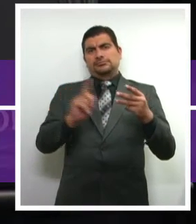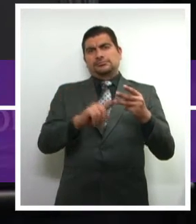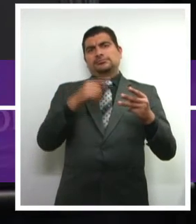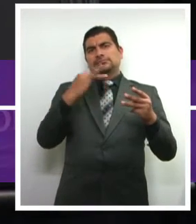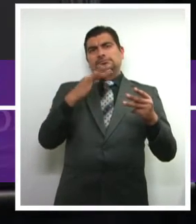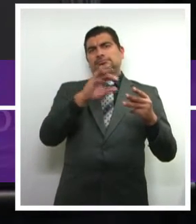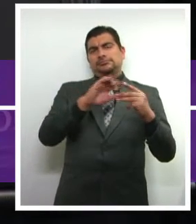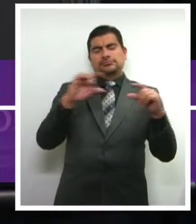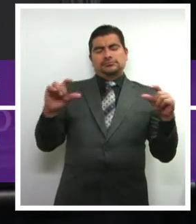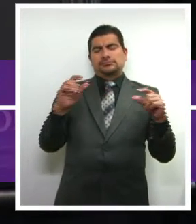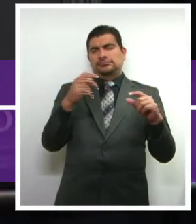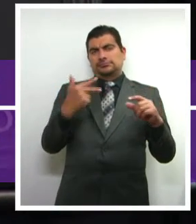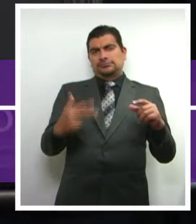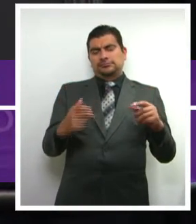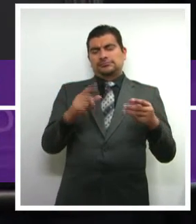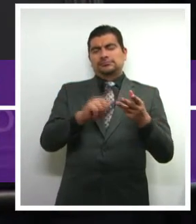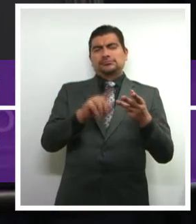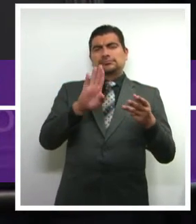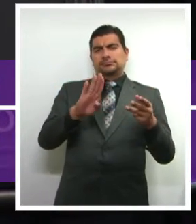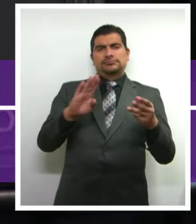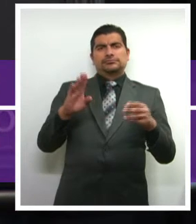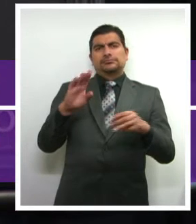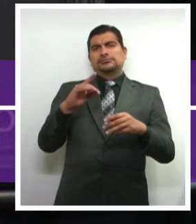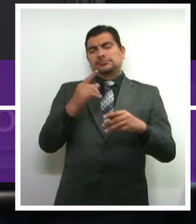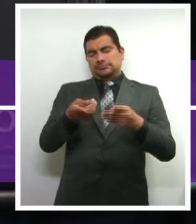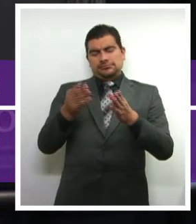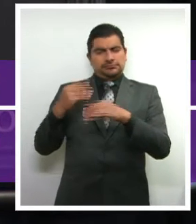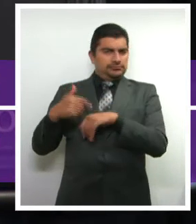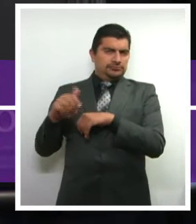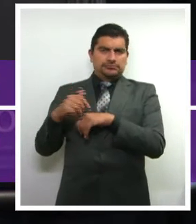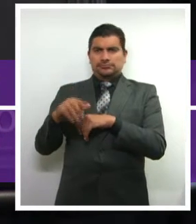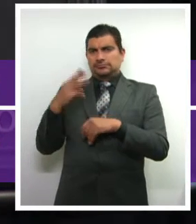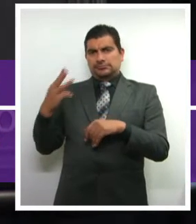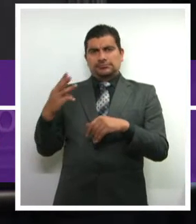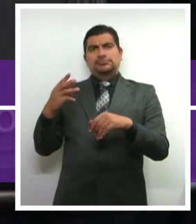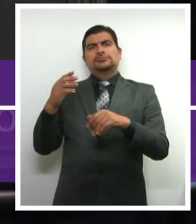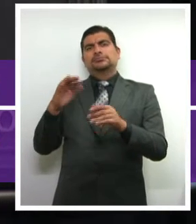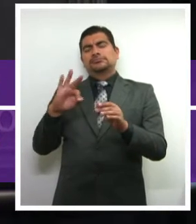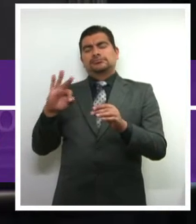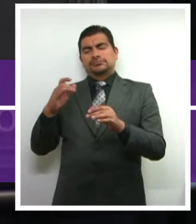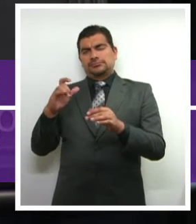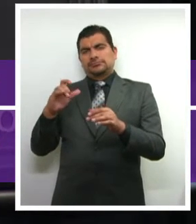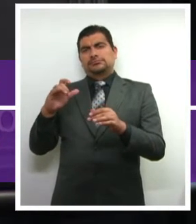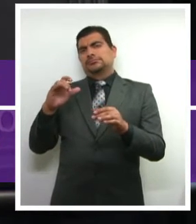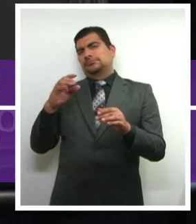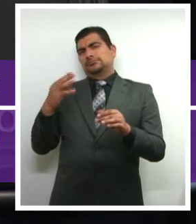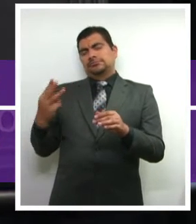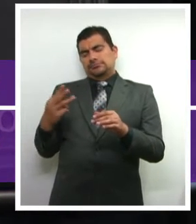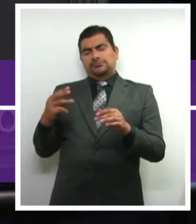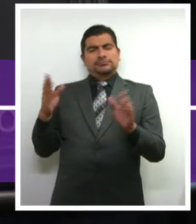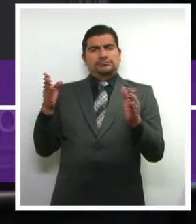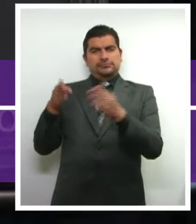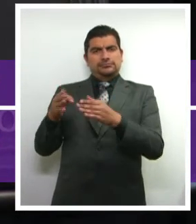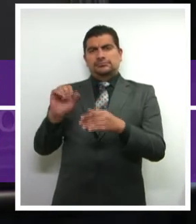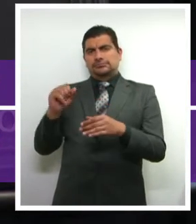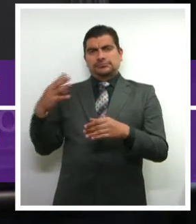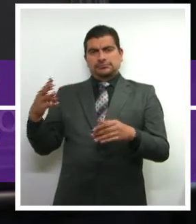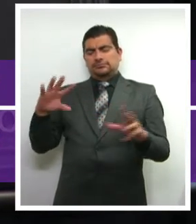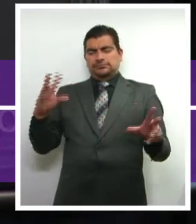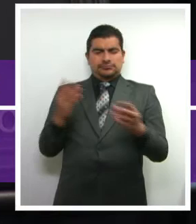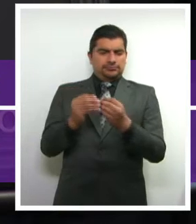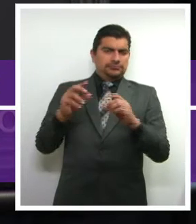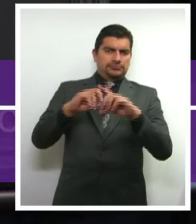fracción octava y base B, numeral 3, fracción 3, 63, párrafo